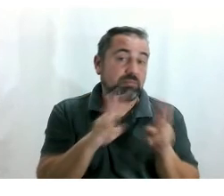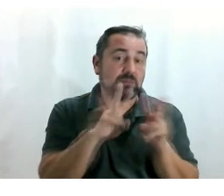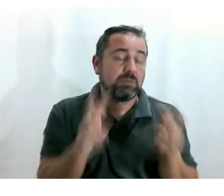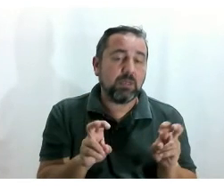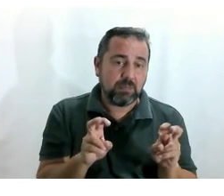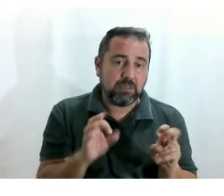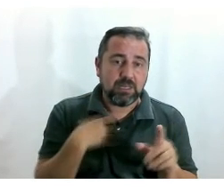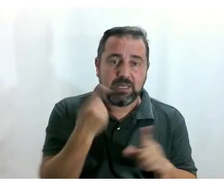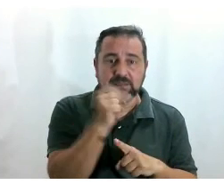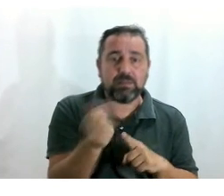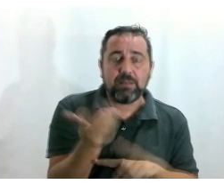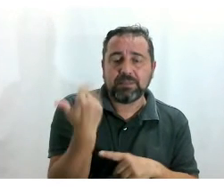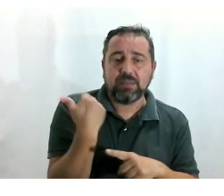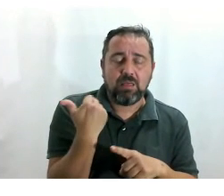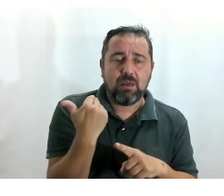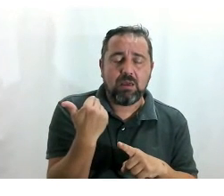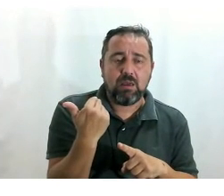la semana pasada